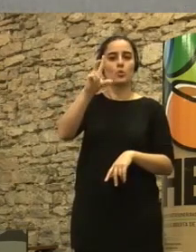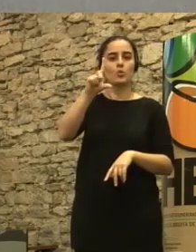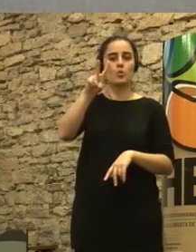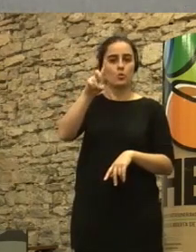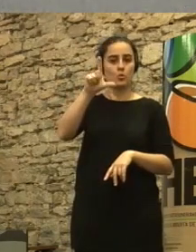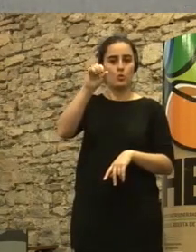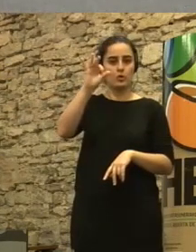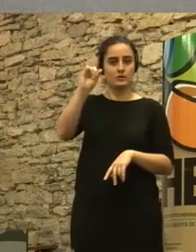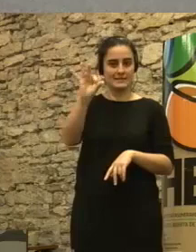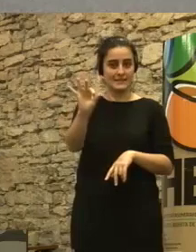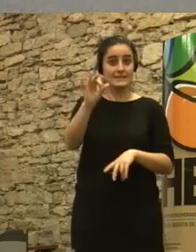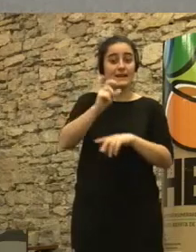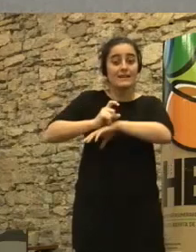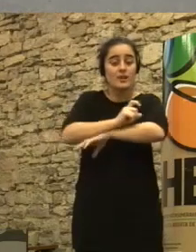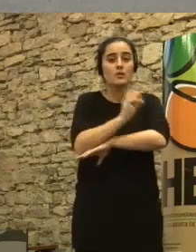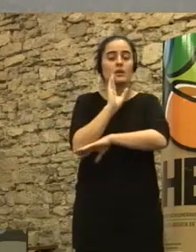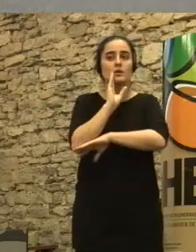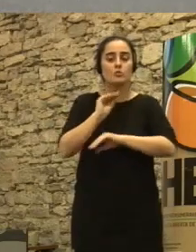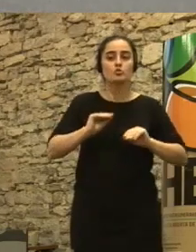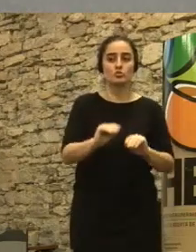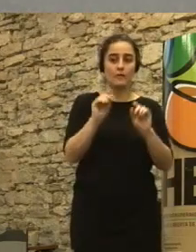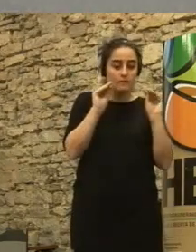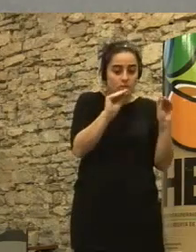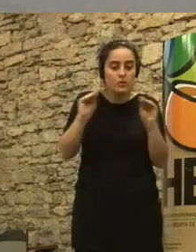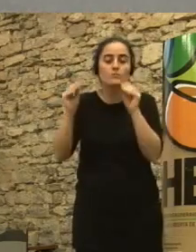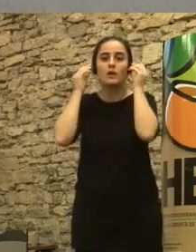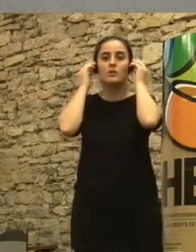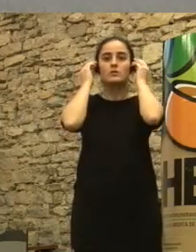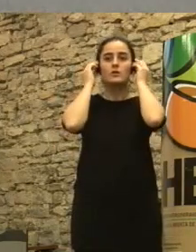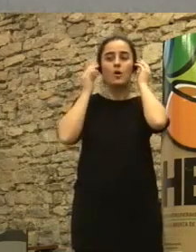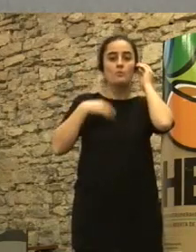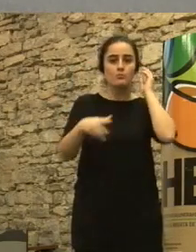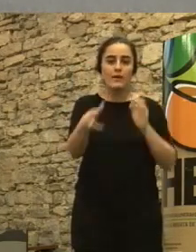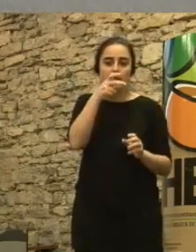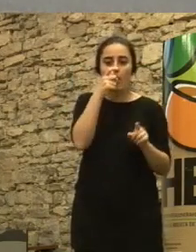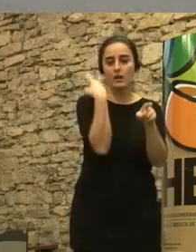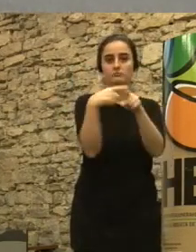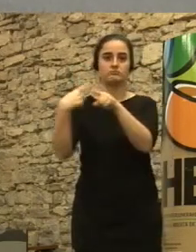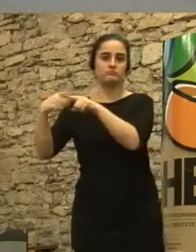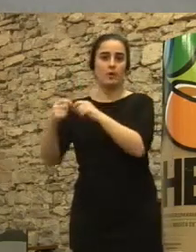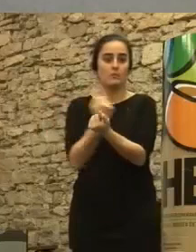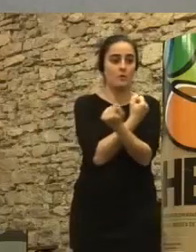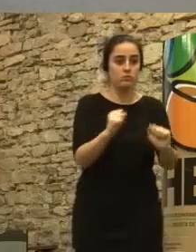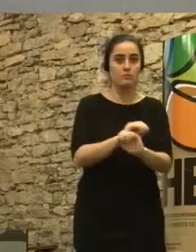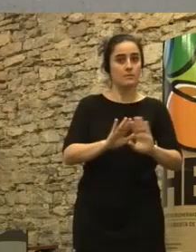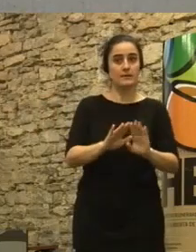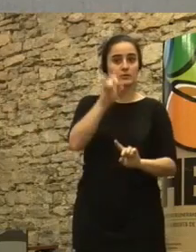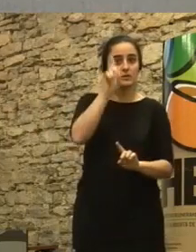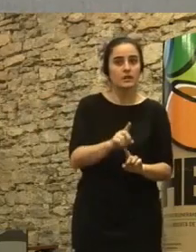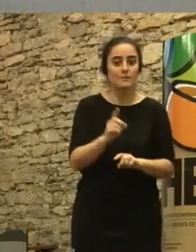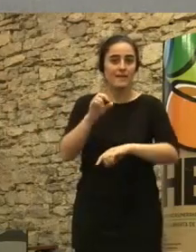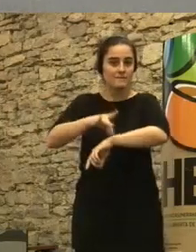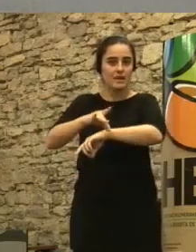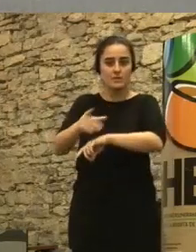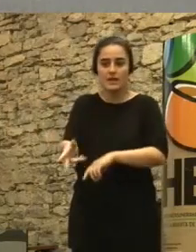si apropiadamente, digamos, formados, pueden oler otras cosas, no solo las minas, pueden oler también